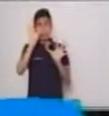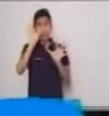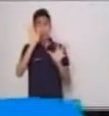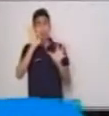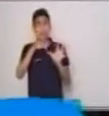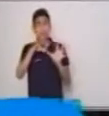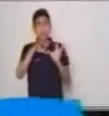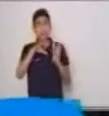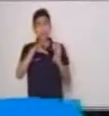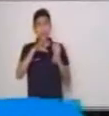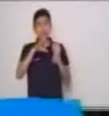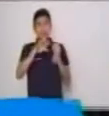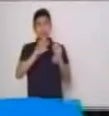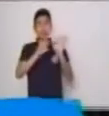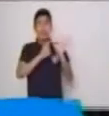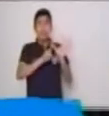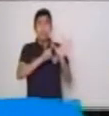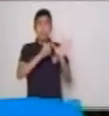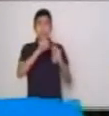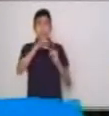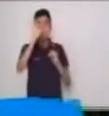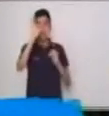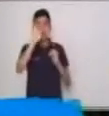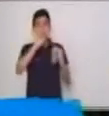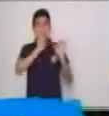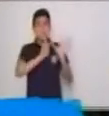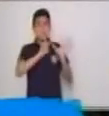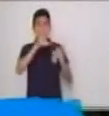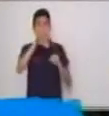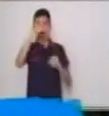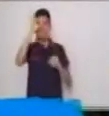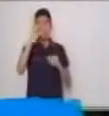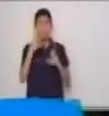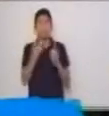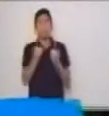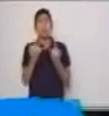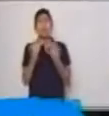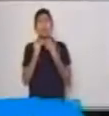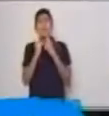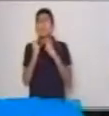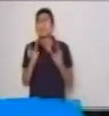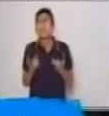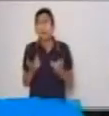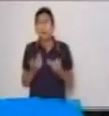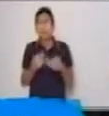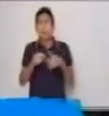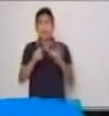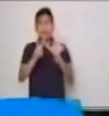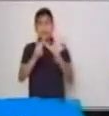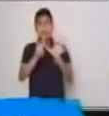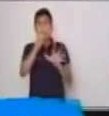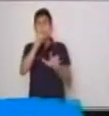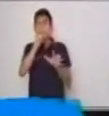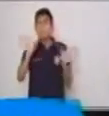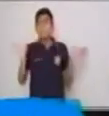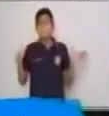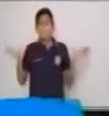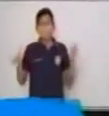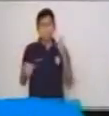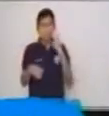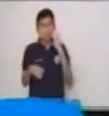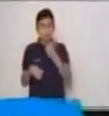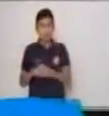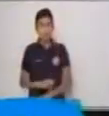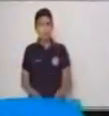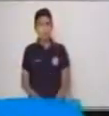5, 6 y 7. La respuesta sería 7. Entonces el planteamiento